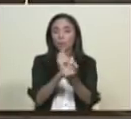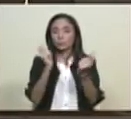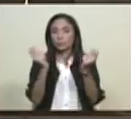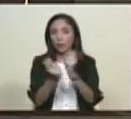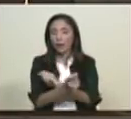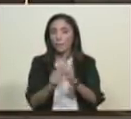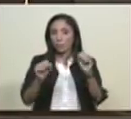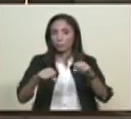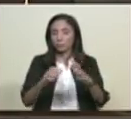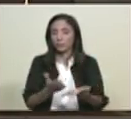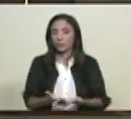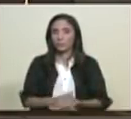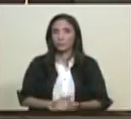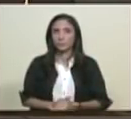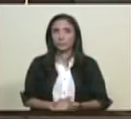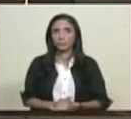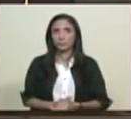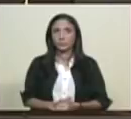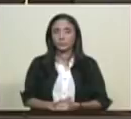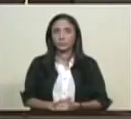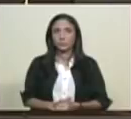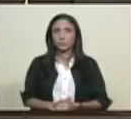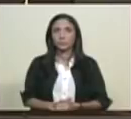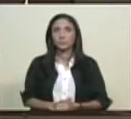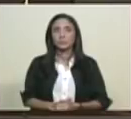exige nuestro pueblo. Doctor Ibarra,